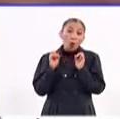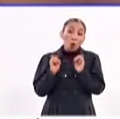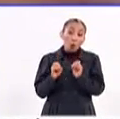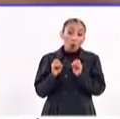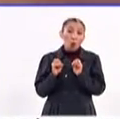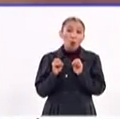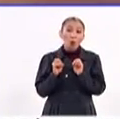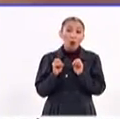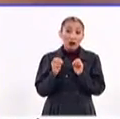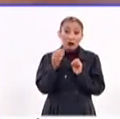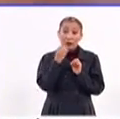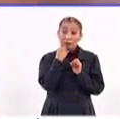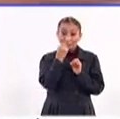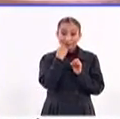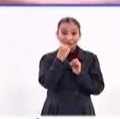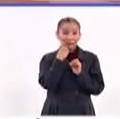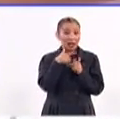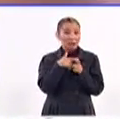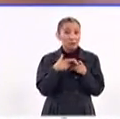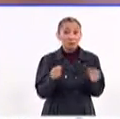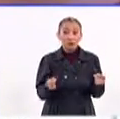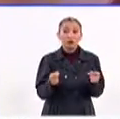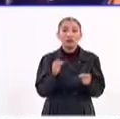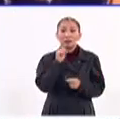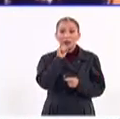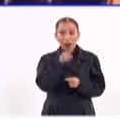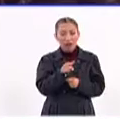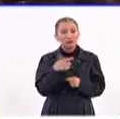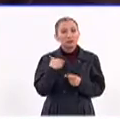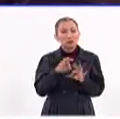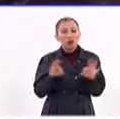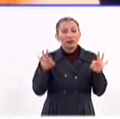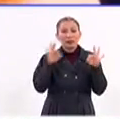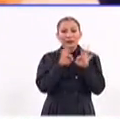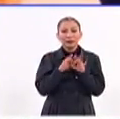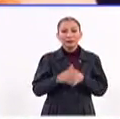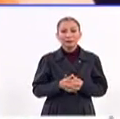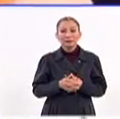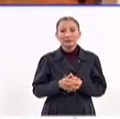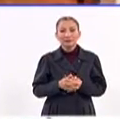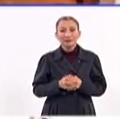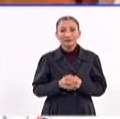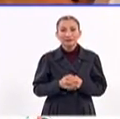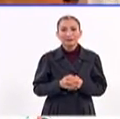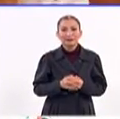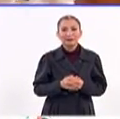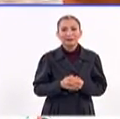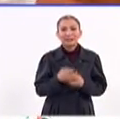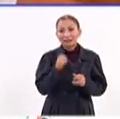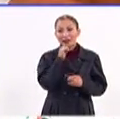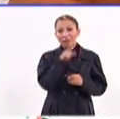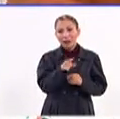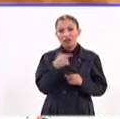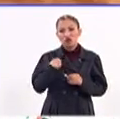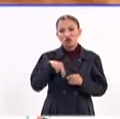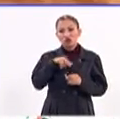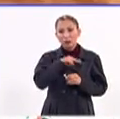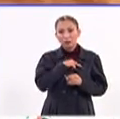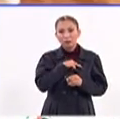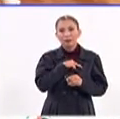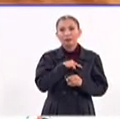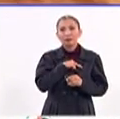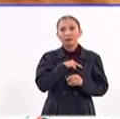Asimismo, pues, la gastronomía japonesa también es un elemento muy importante. Y también